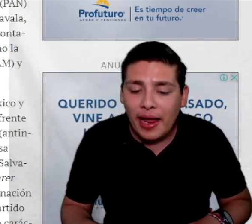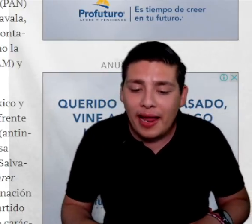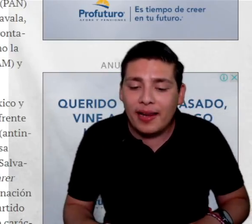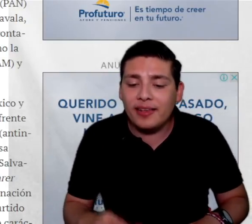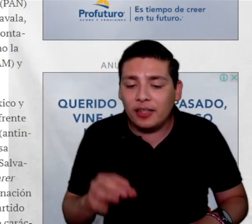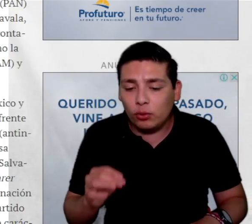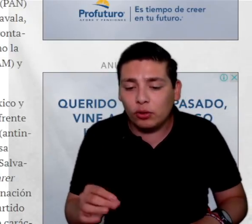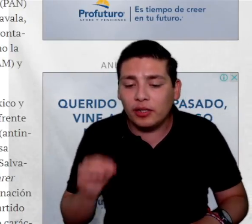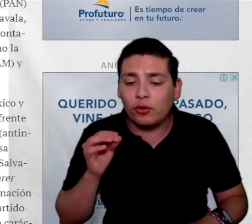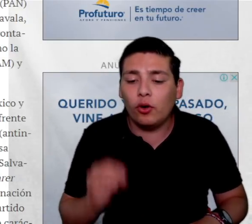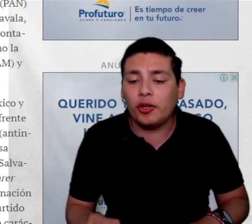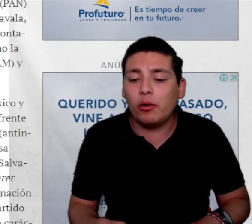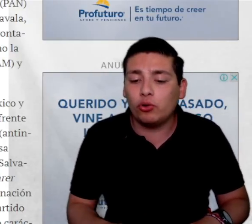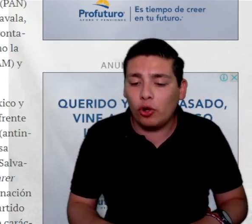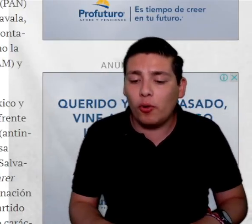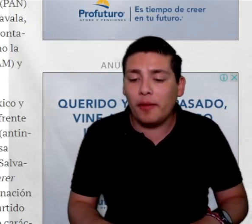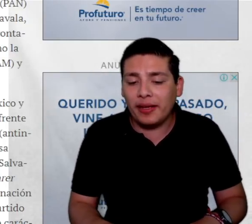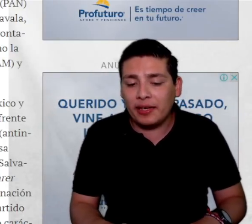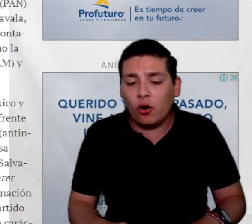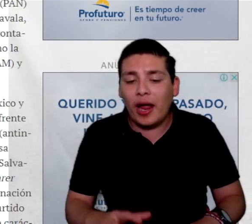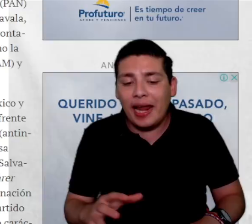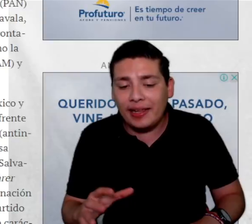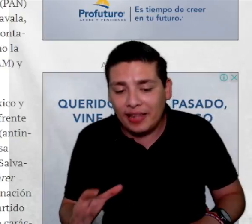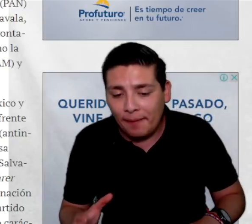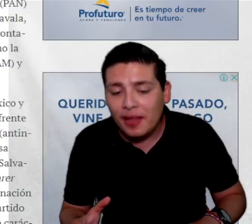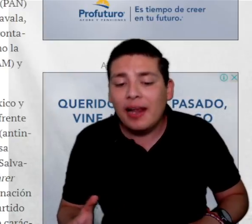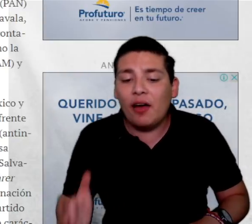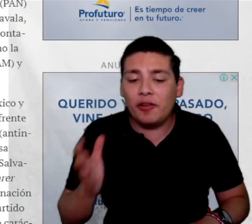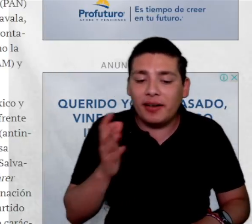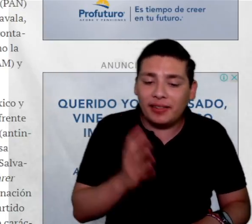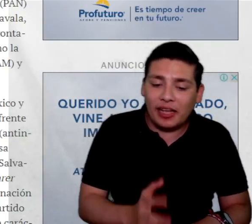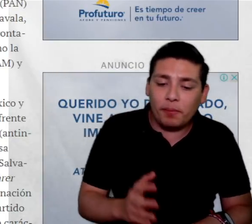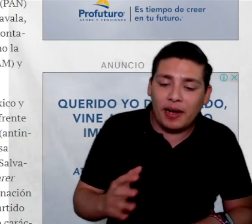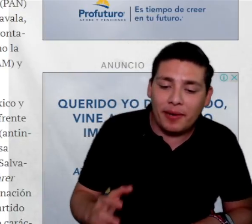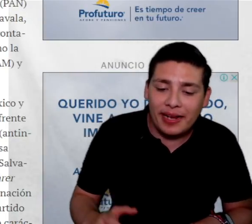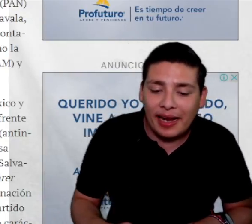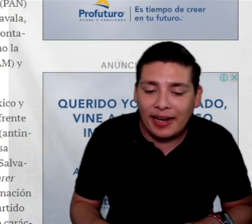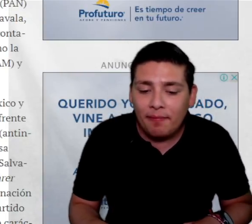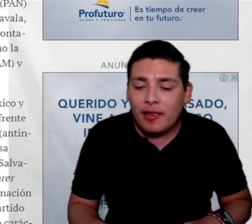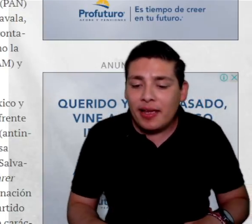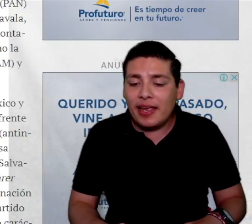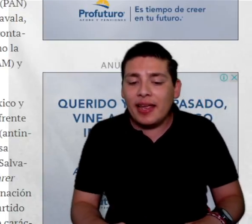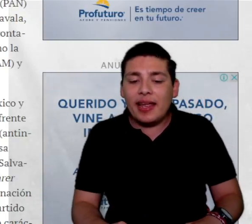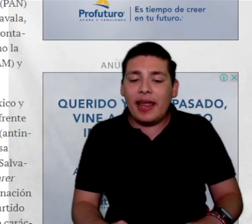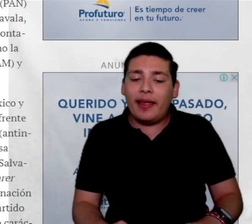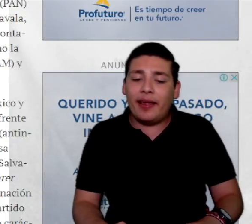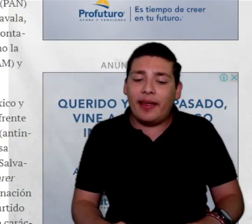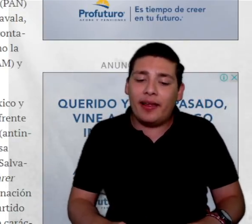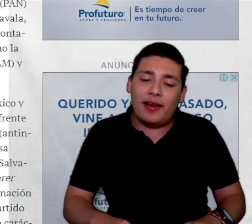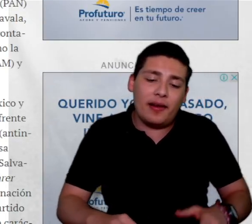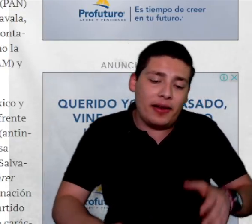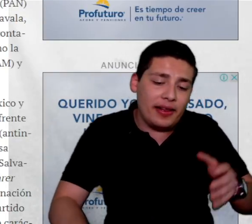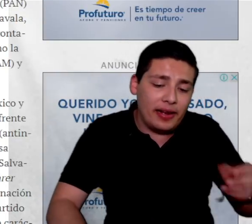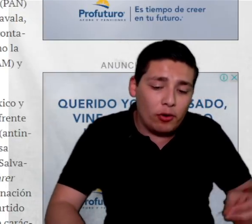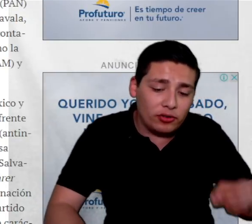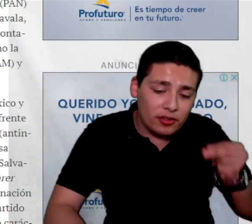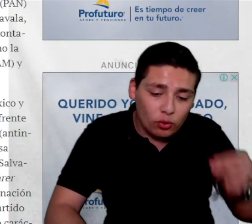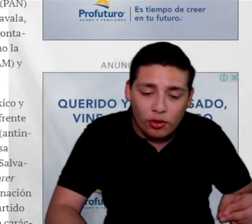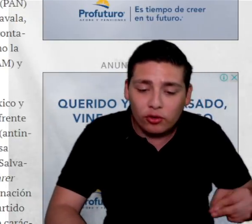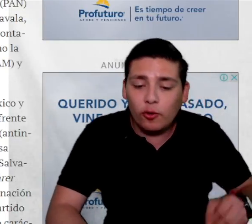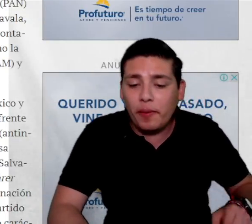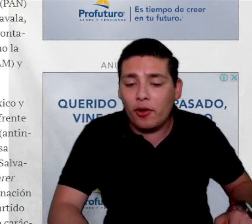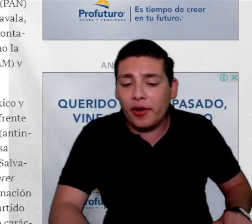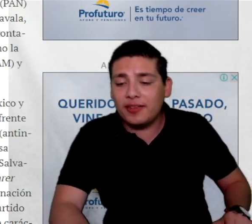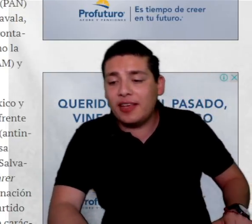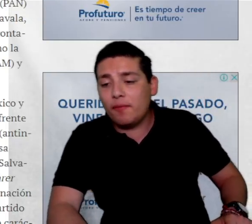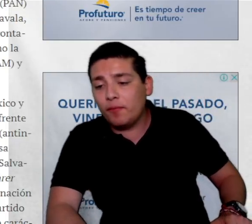como el Instituto Tecnológico Autónomo de México, el ITAM, la Universidad Panamericana y los